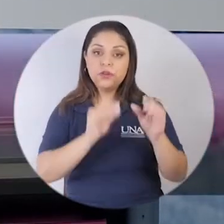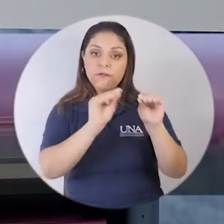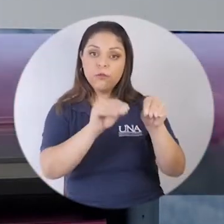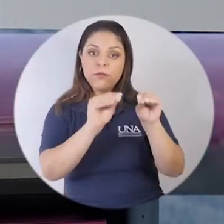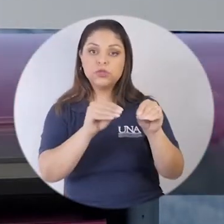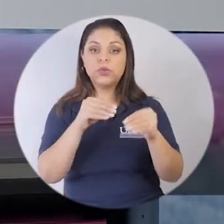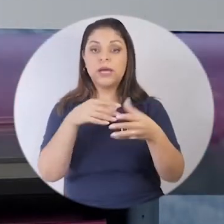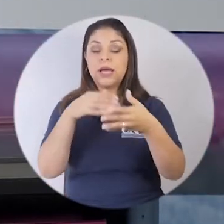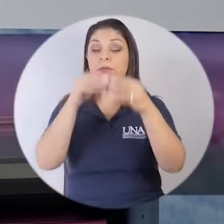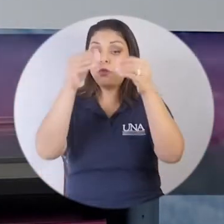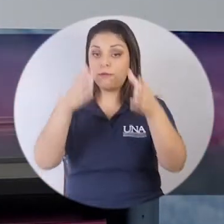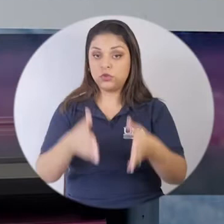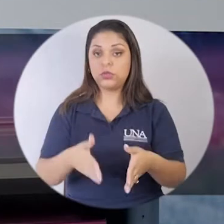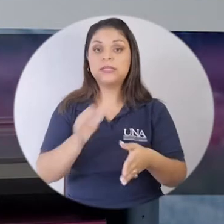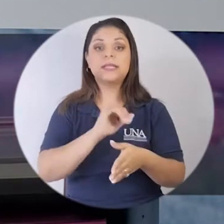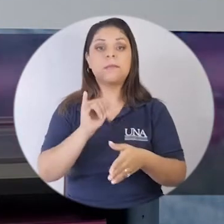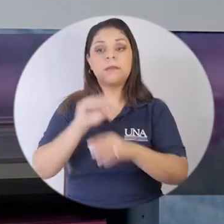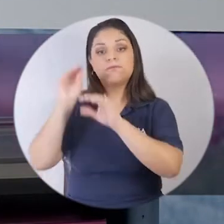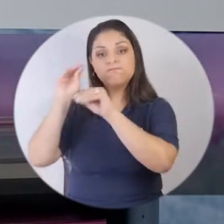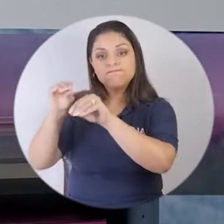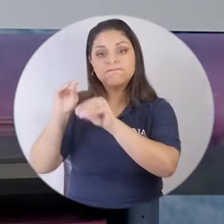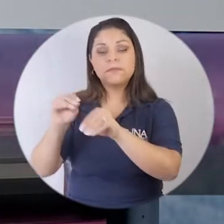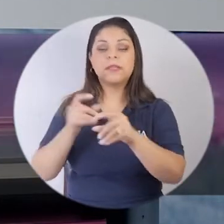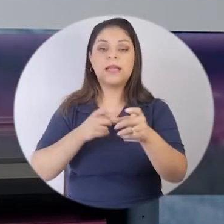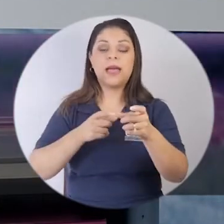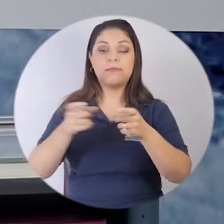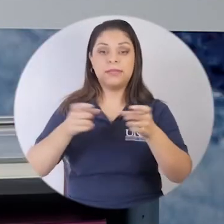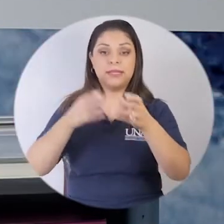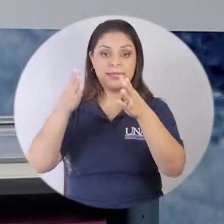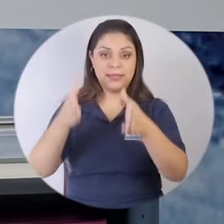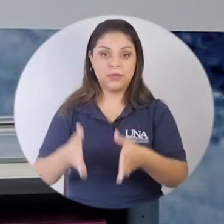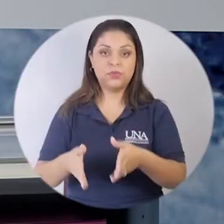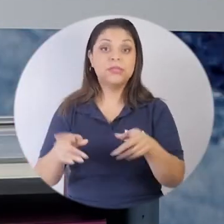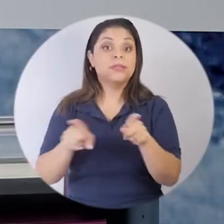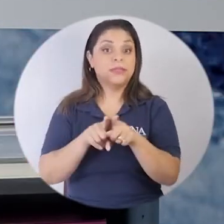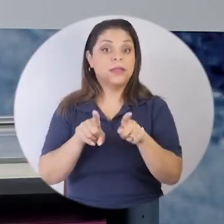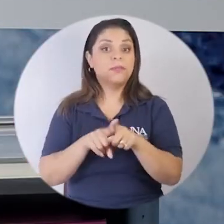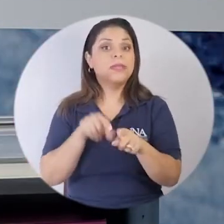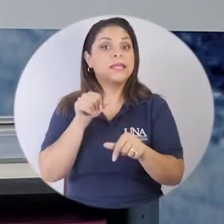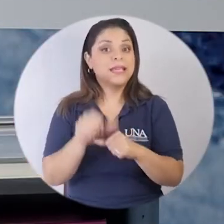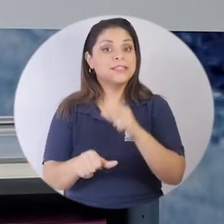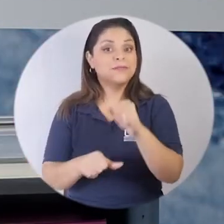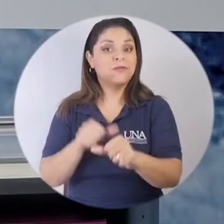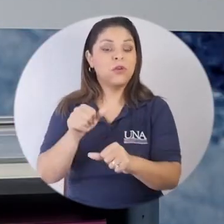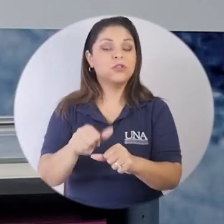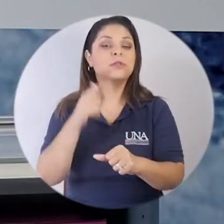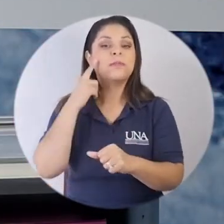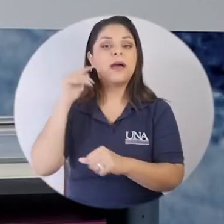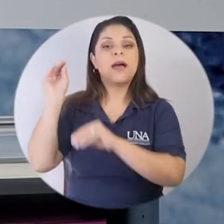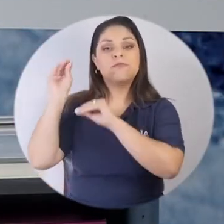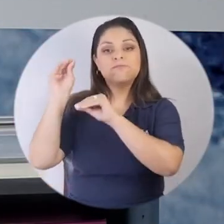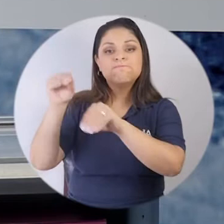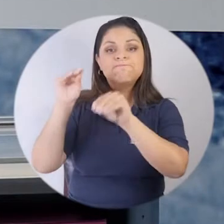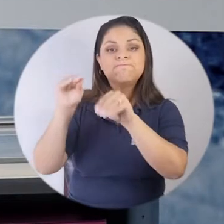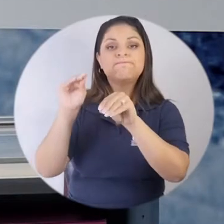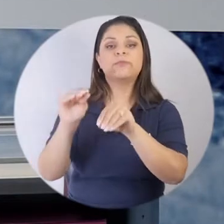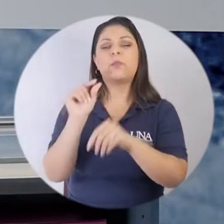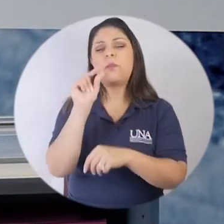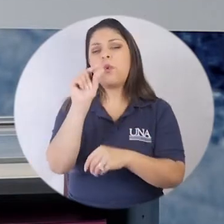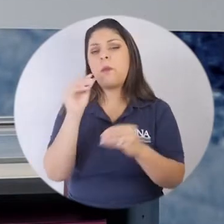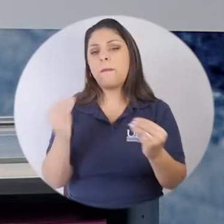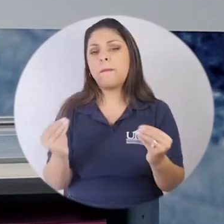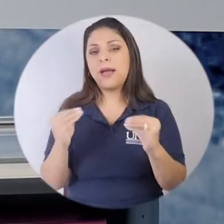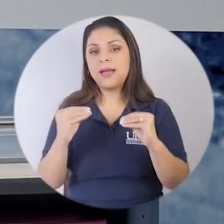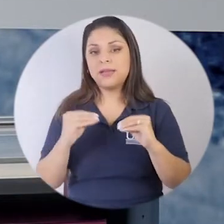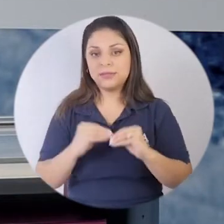de formación al personal académico y al personal administrativo, e incluso se han venido haciendo esfuerzos para también capacitar e instruir un poco